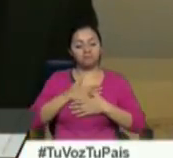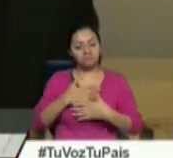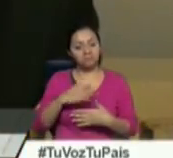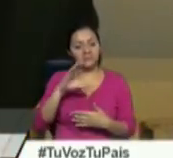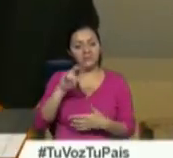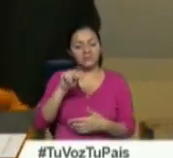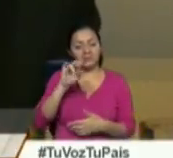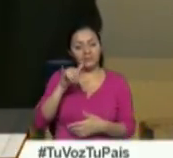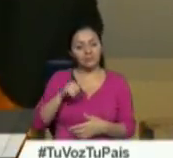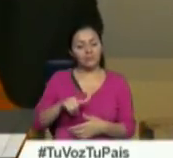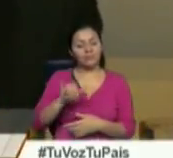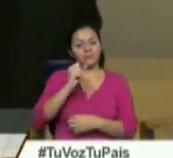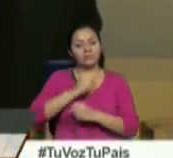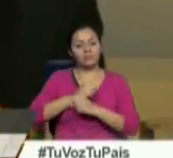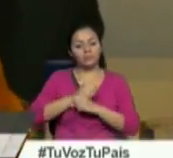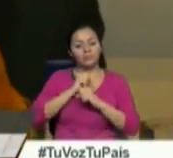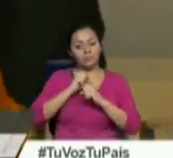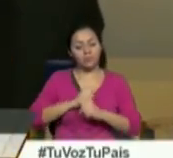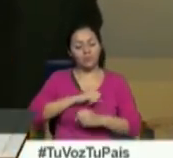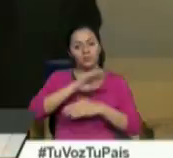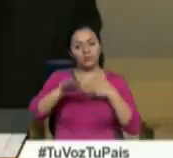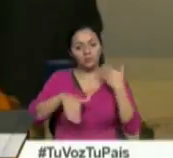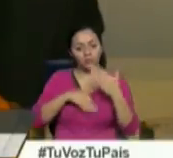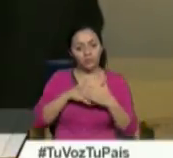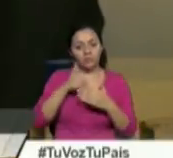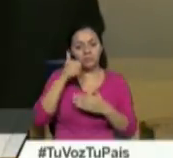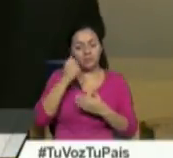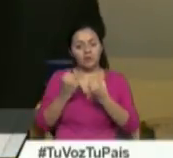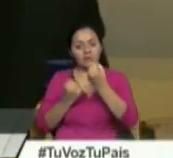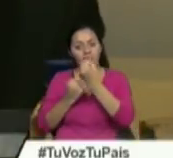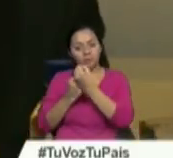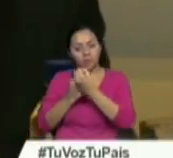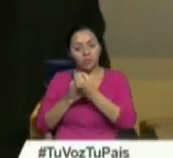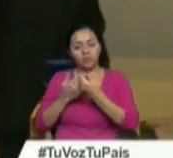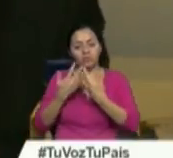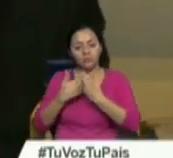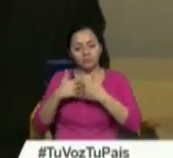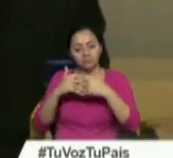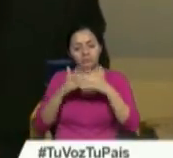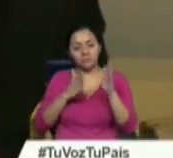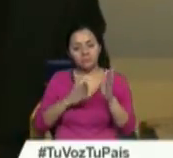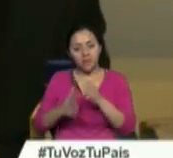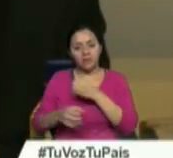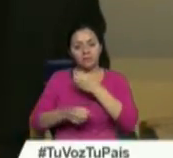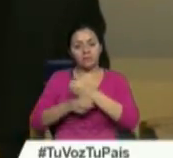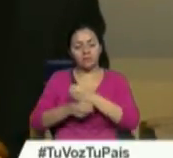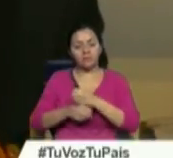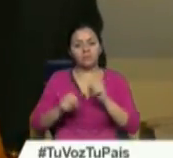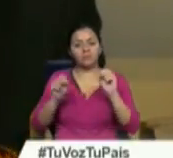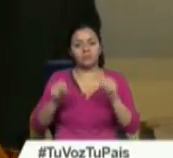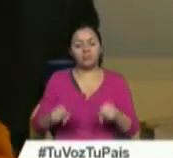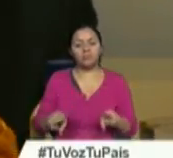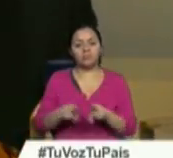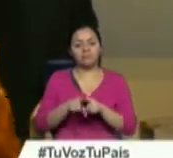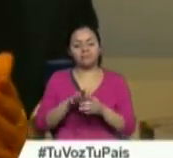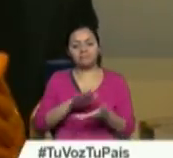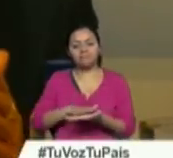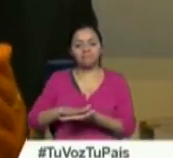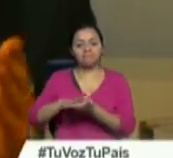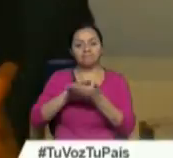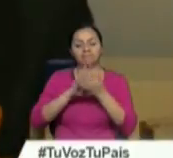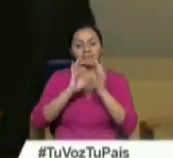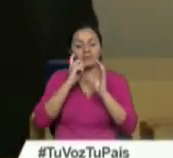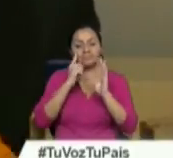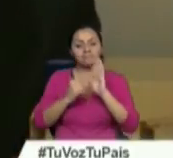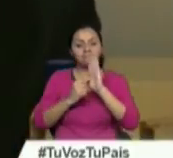Nacional Electoral cuente con todo nuestro apoyo, nuestro contingente, y así podamos demostrar de cara al